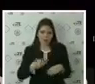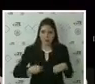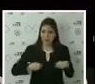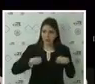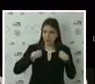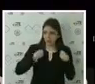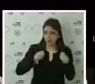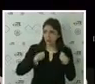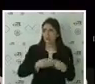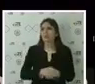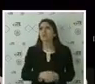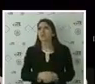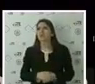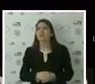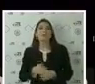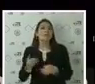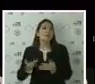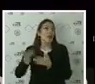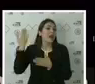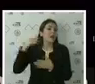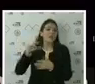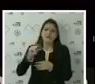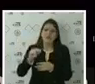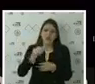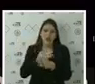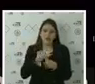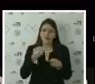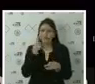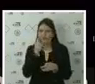no a lo mejor el mundo de los adultos, sino una visión